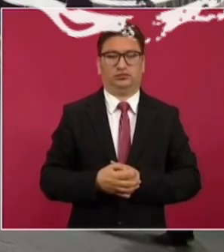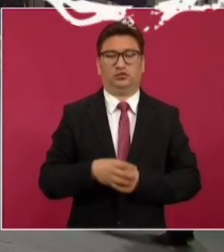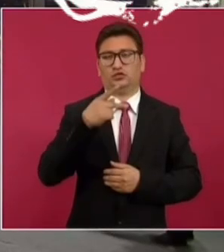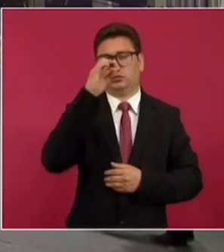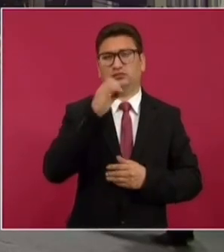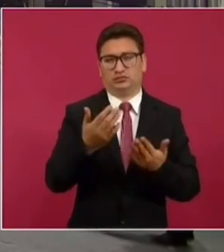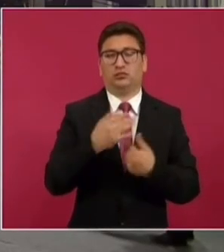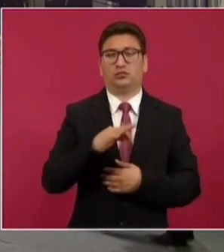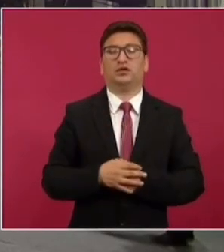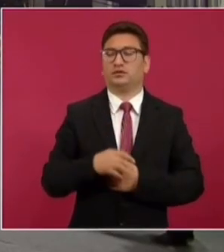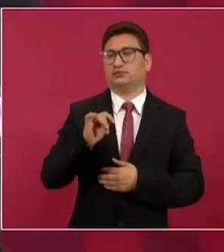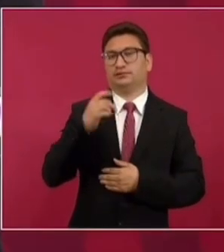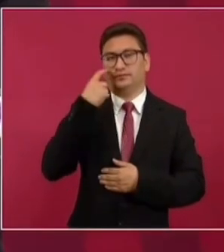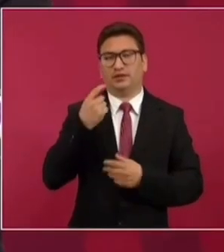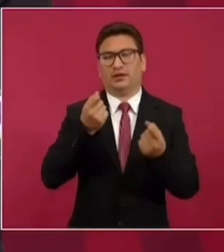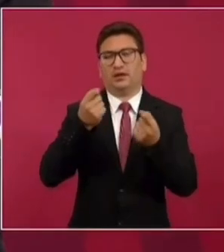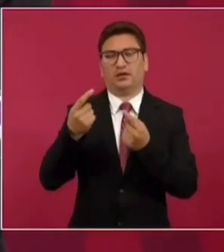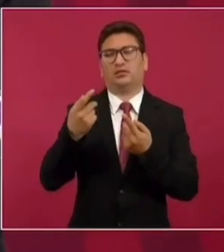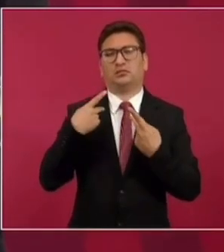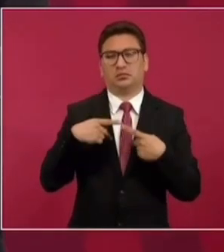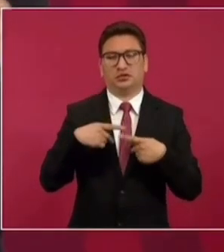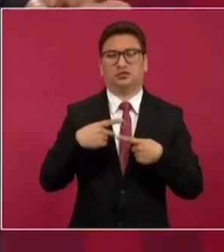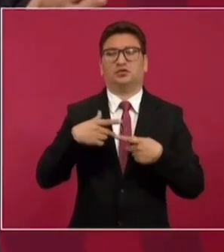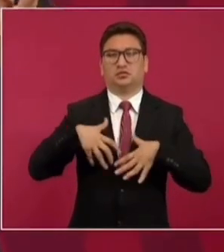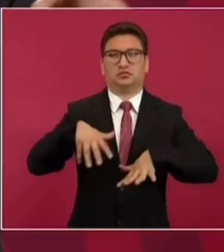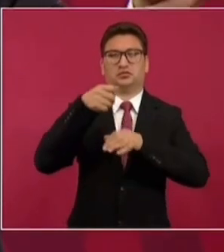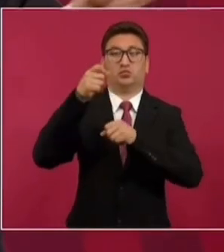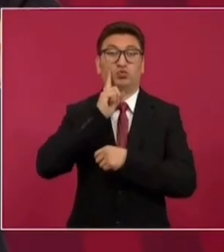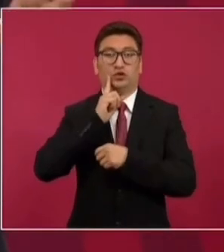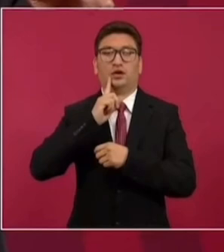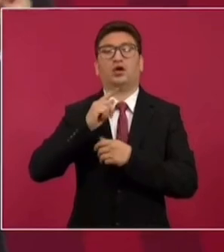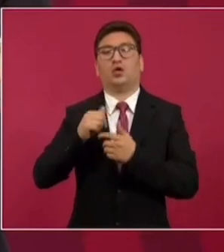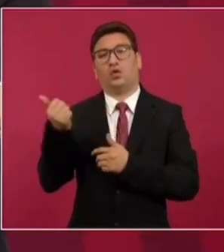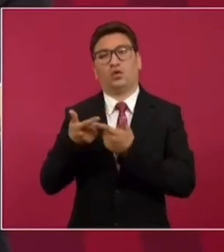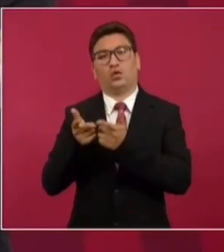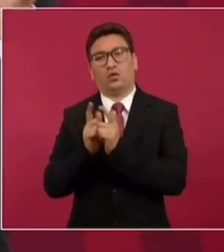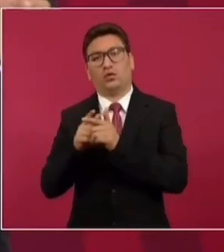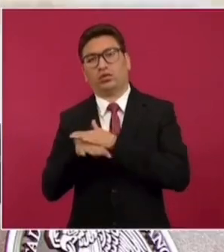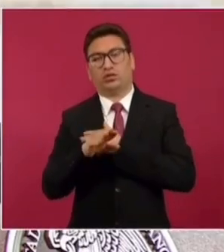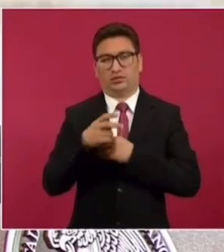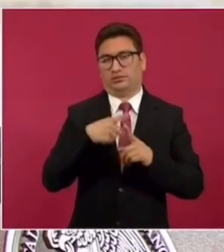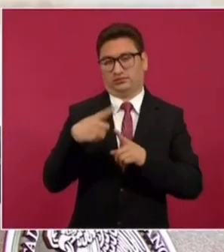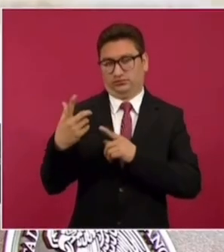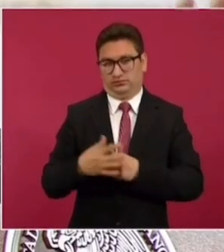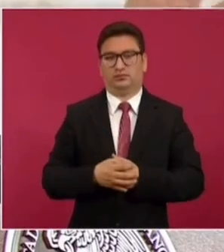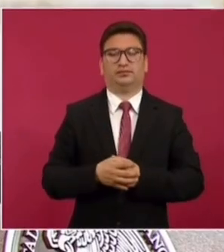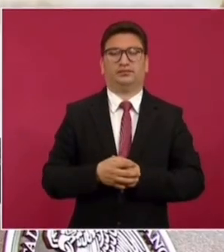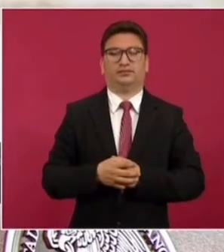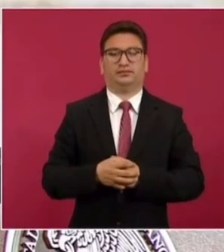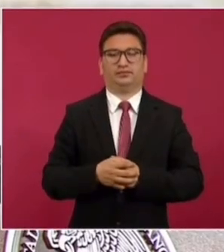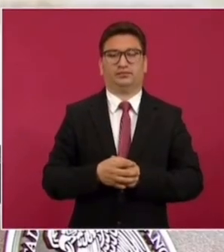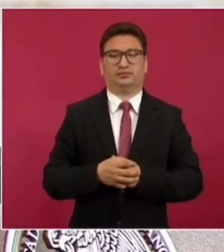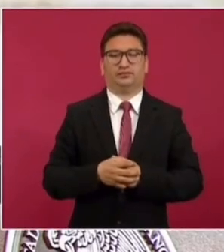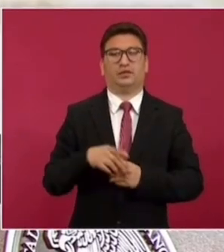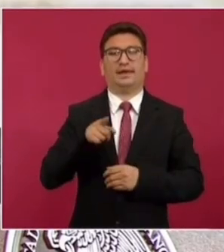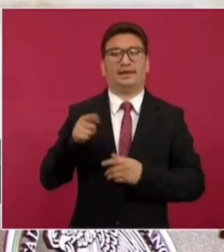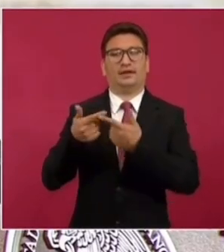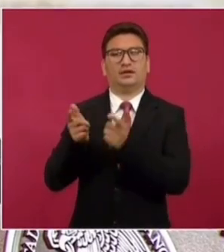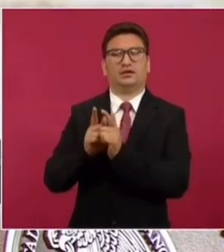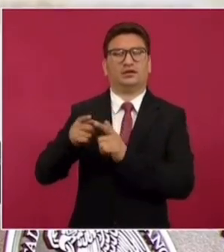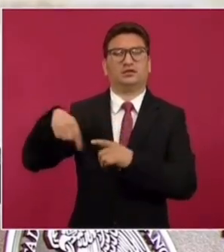Pues es que hay infiltración en el movimiento feminista, en general, de